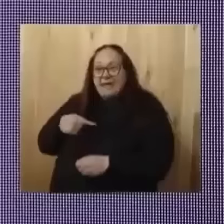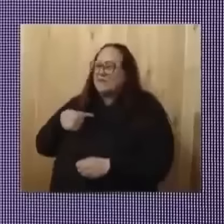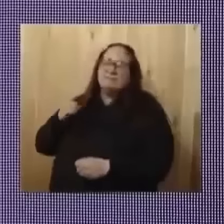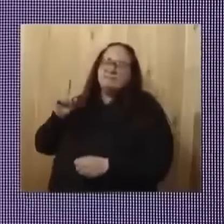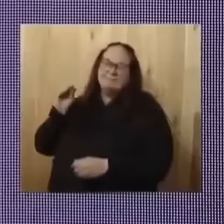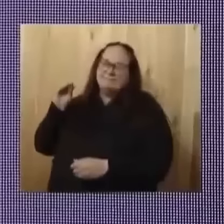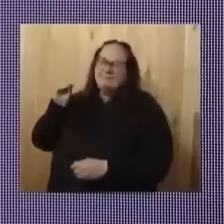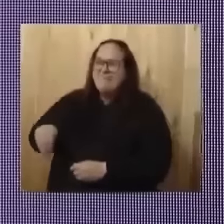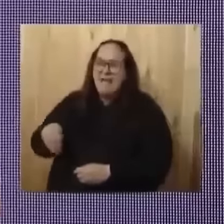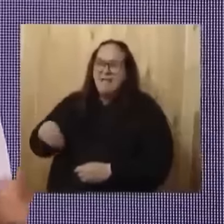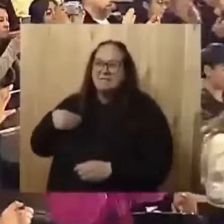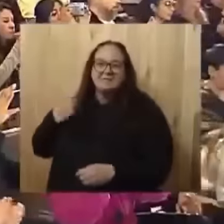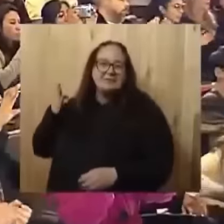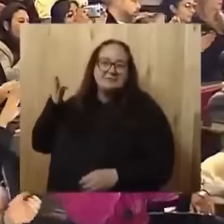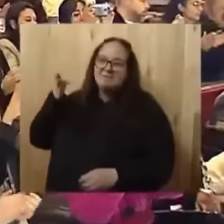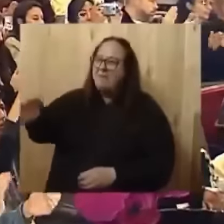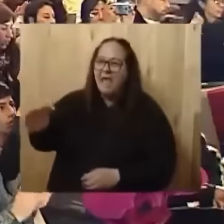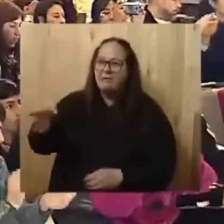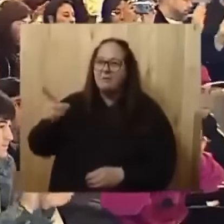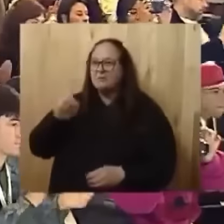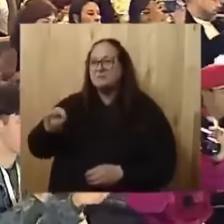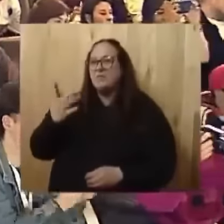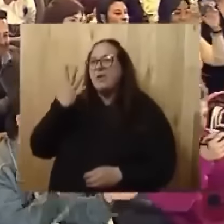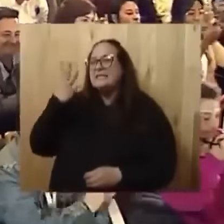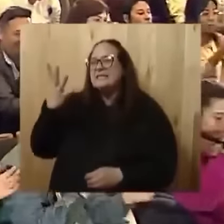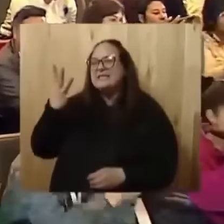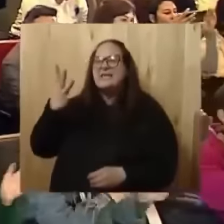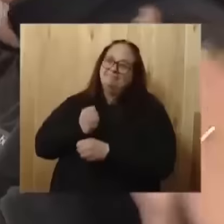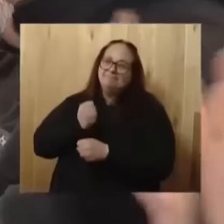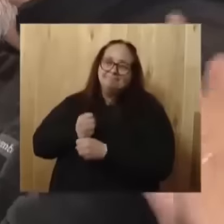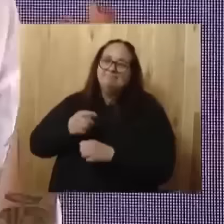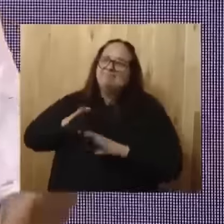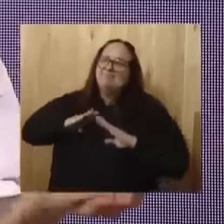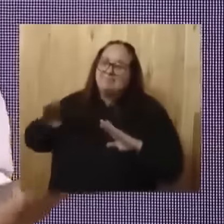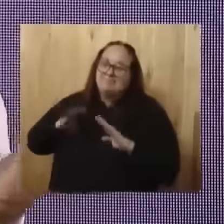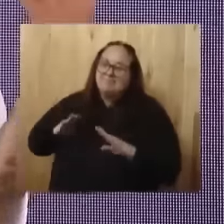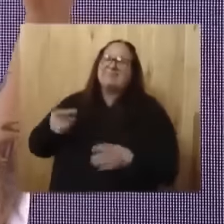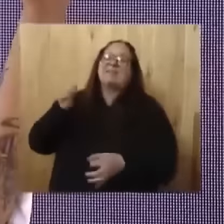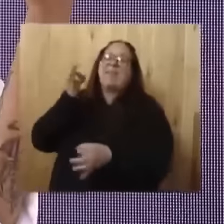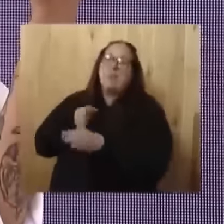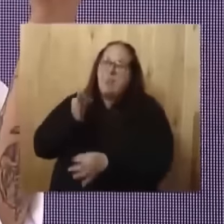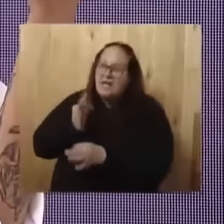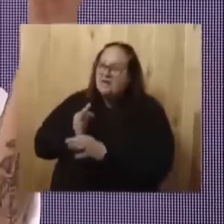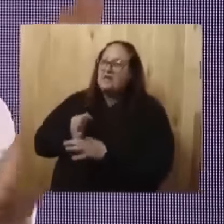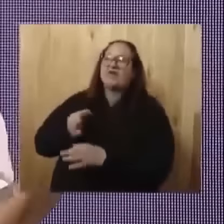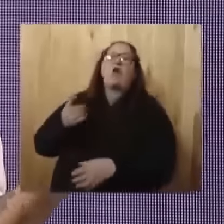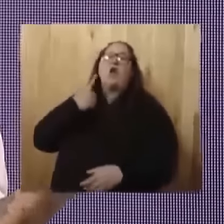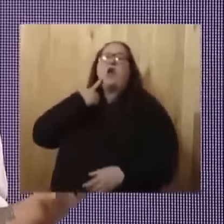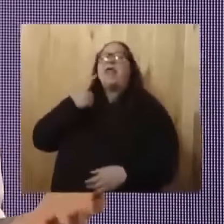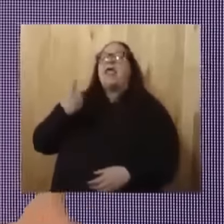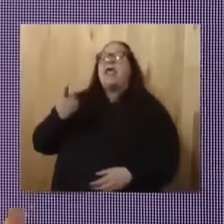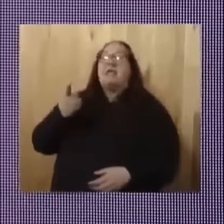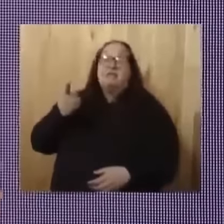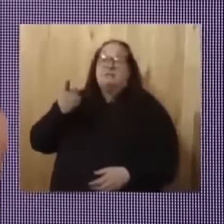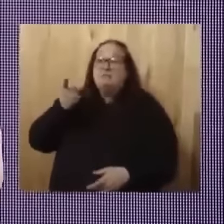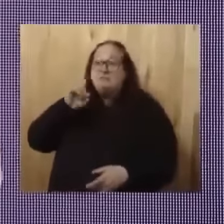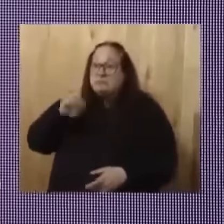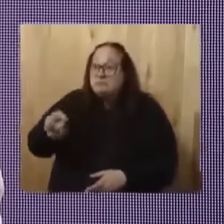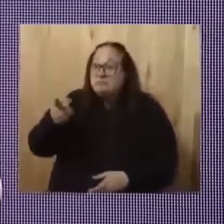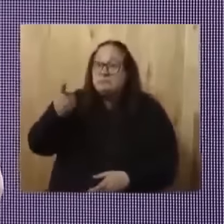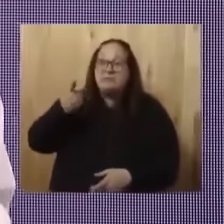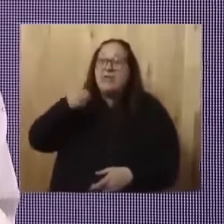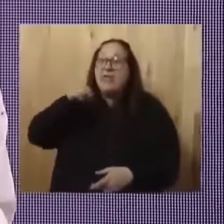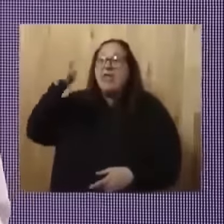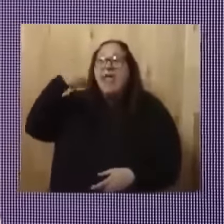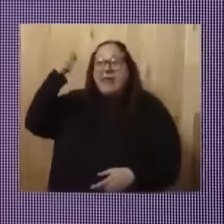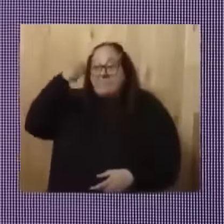Vamos por los cinco polideportivos, vamos por la veterinaria municipal. Vamos